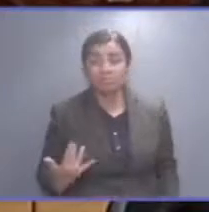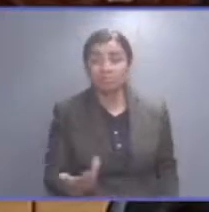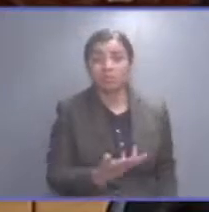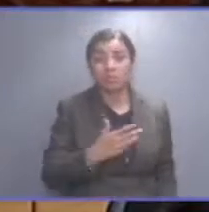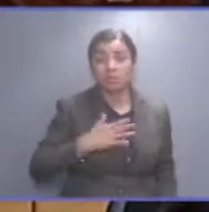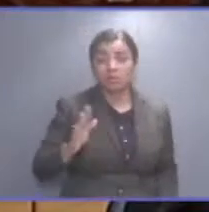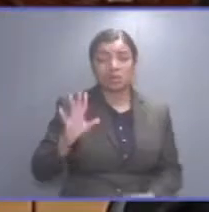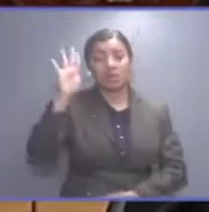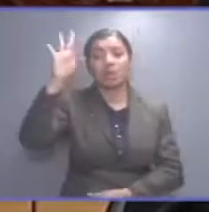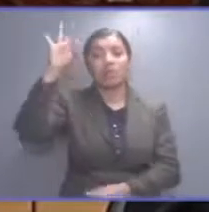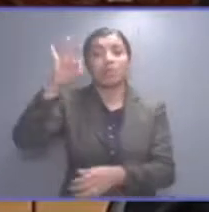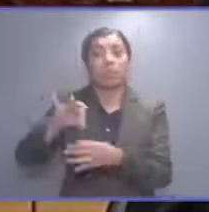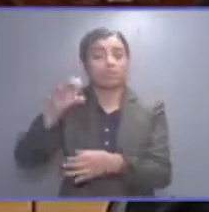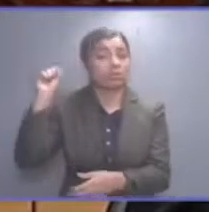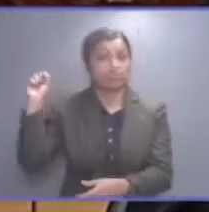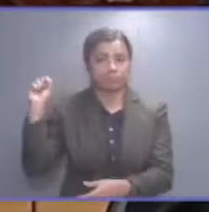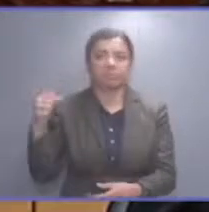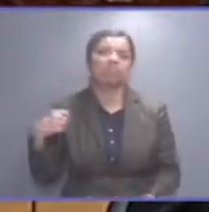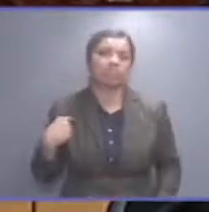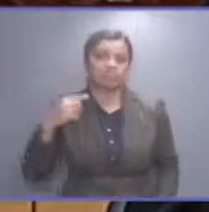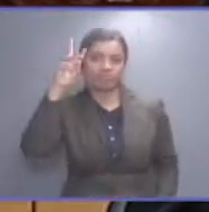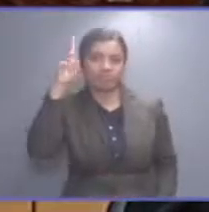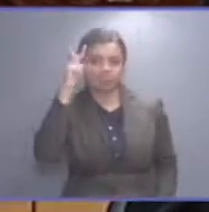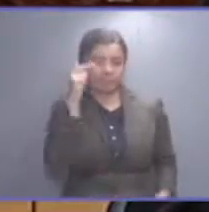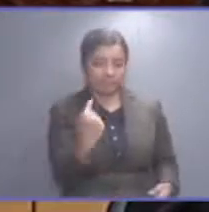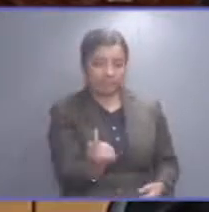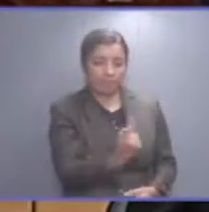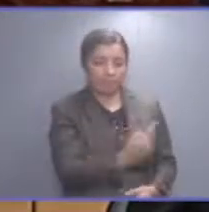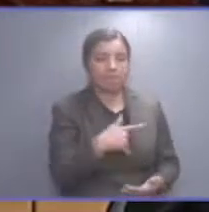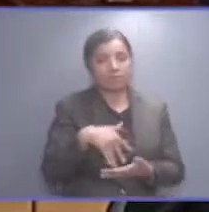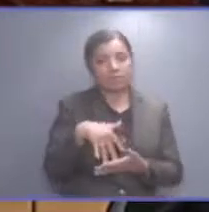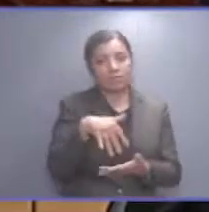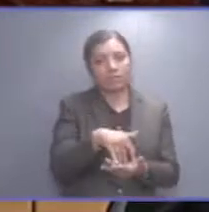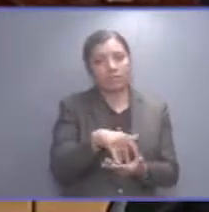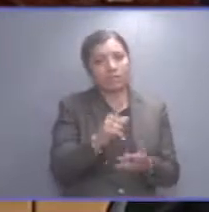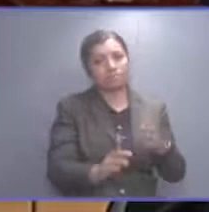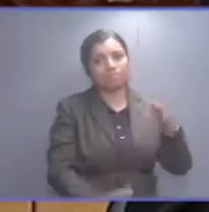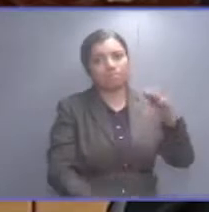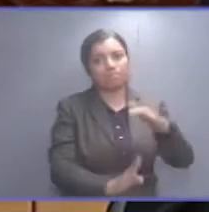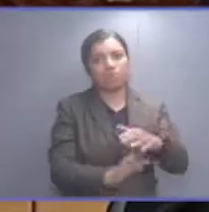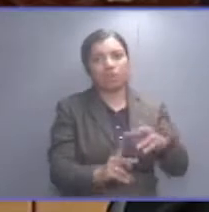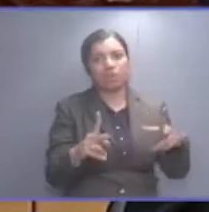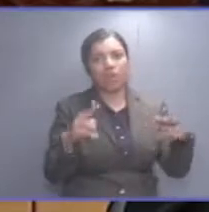nuestro voto, le estamos cortando las alas a estas personas.